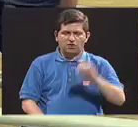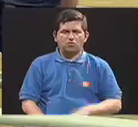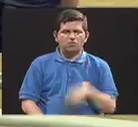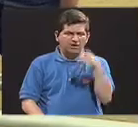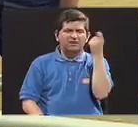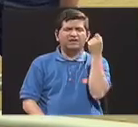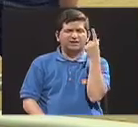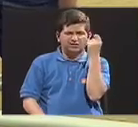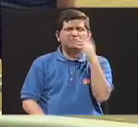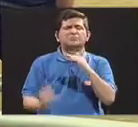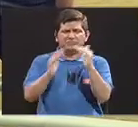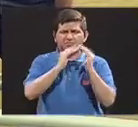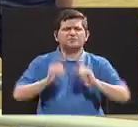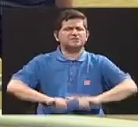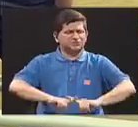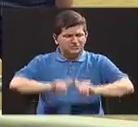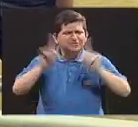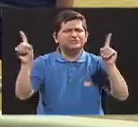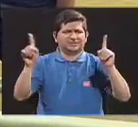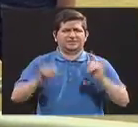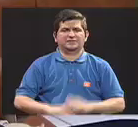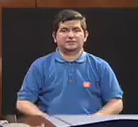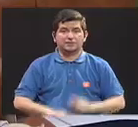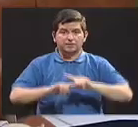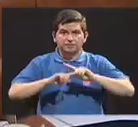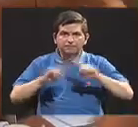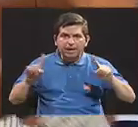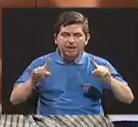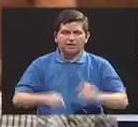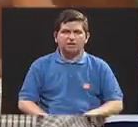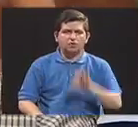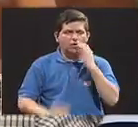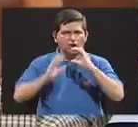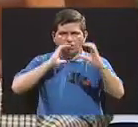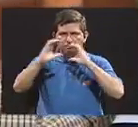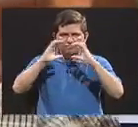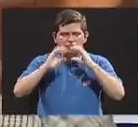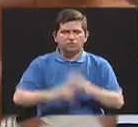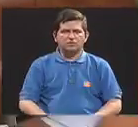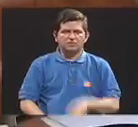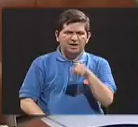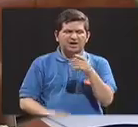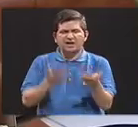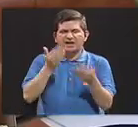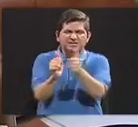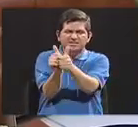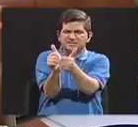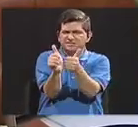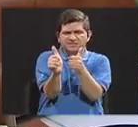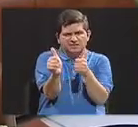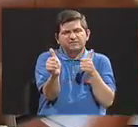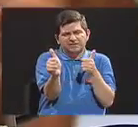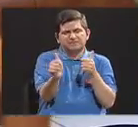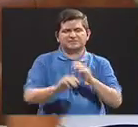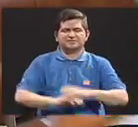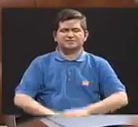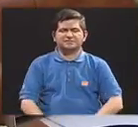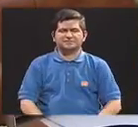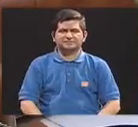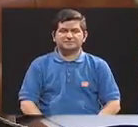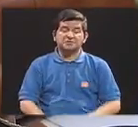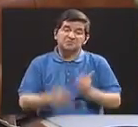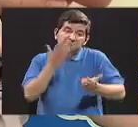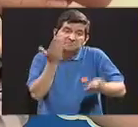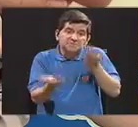trejos se entiende que son poblaciones distintas pero que a nivel de medios de comunicación se quedó más rezagada que la